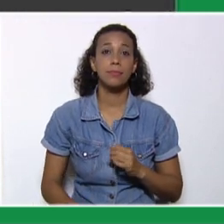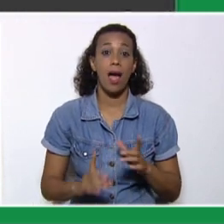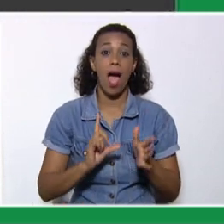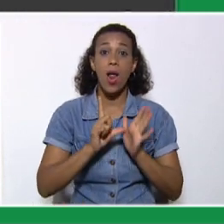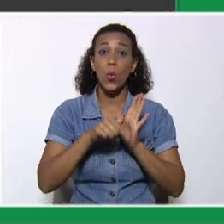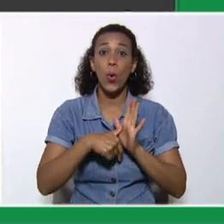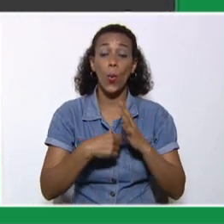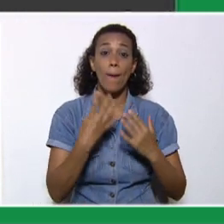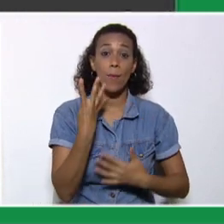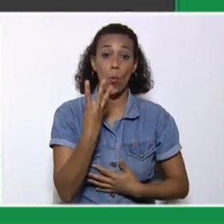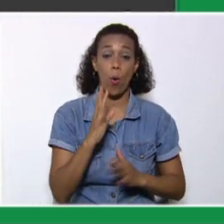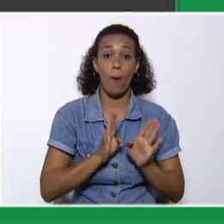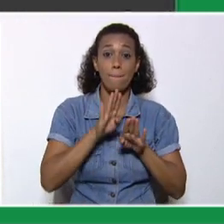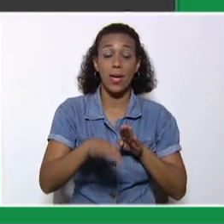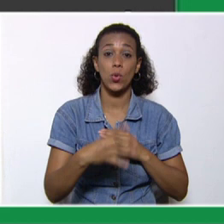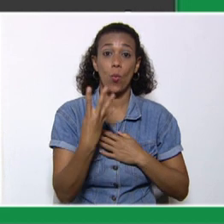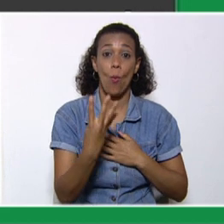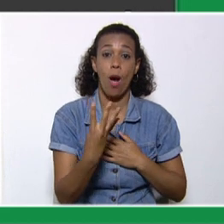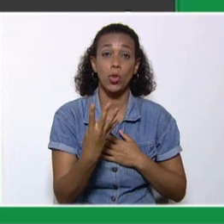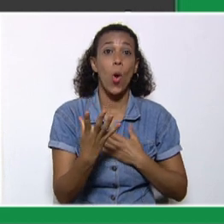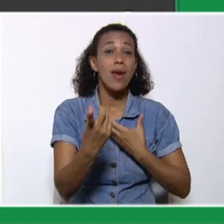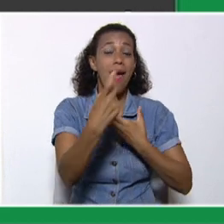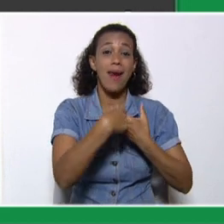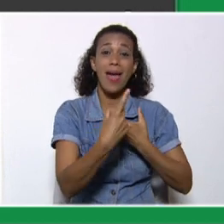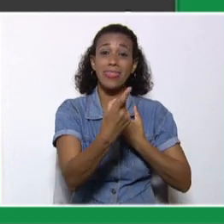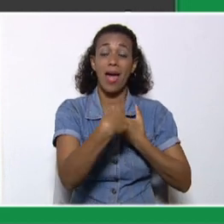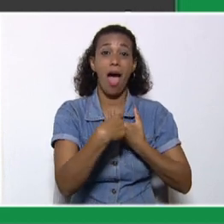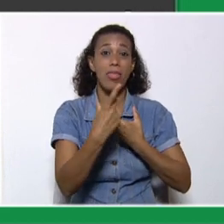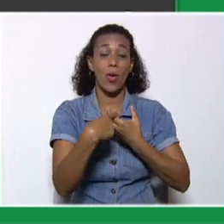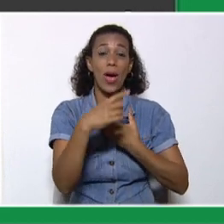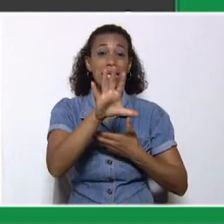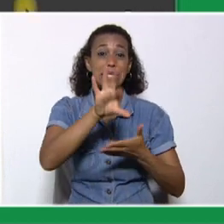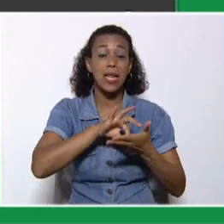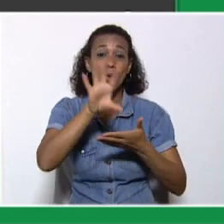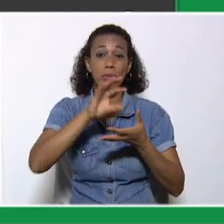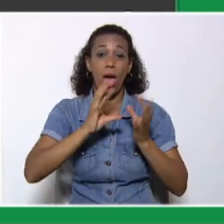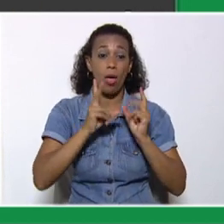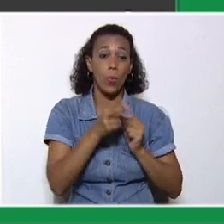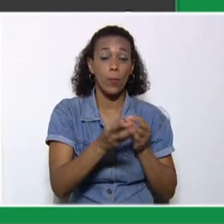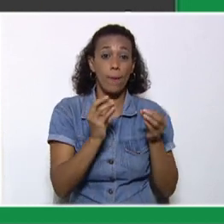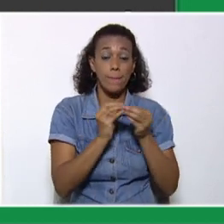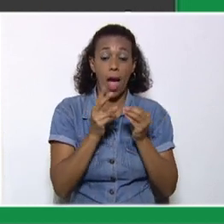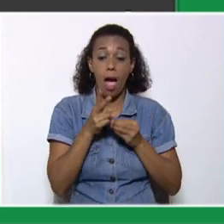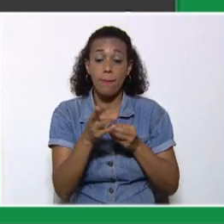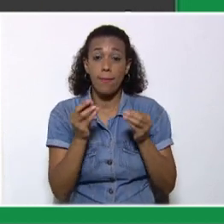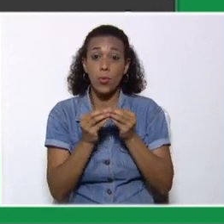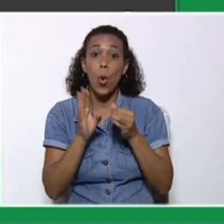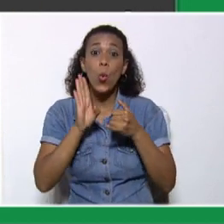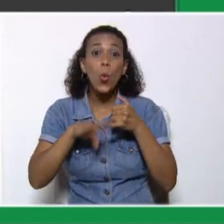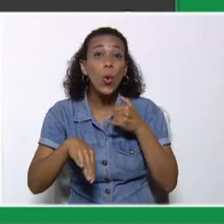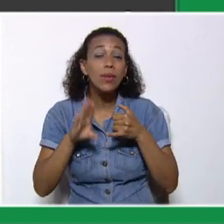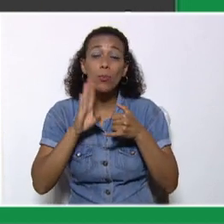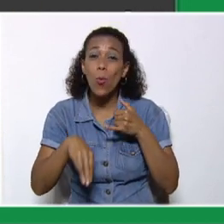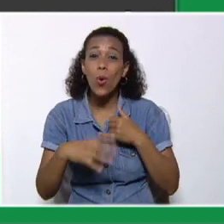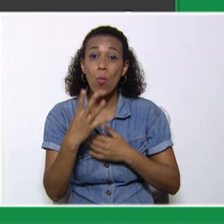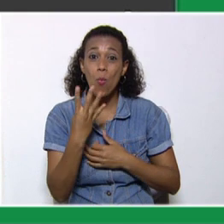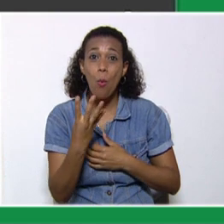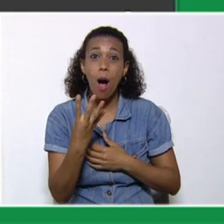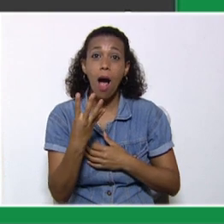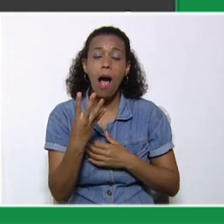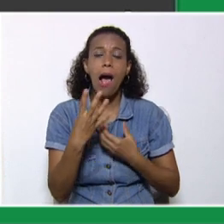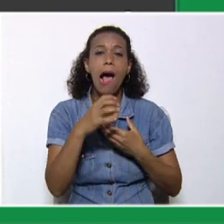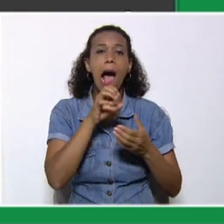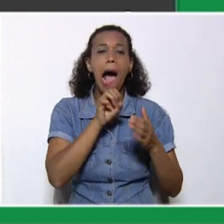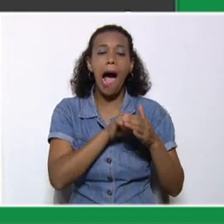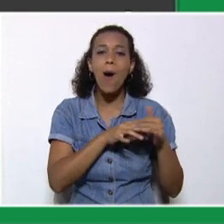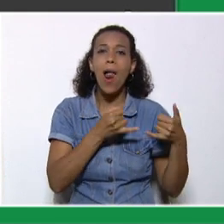Luego de haber editado los recursos seleccionados, vamos a un último paso, que es el de la